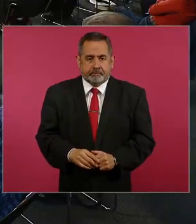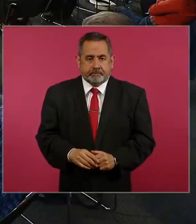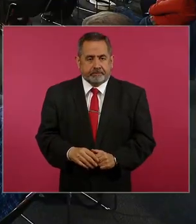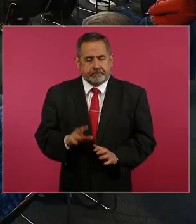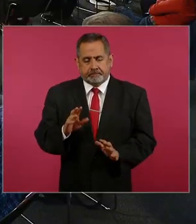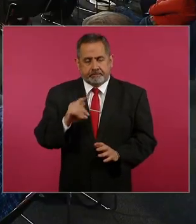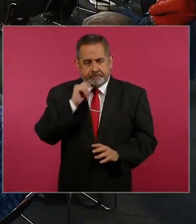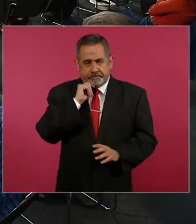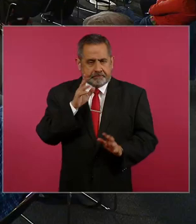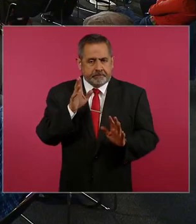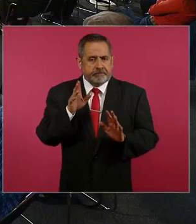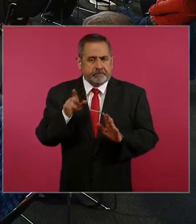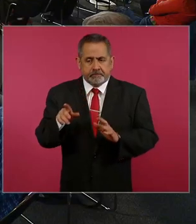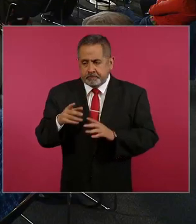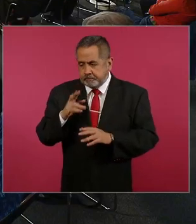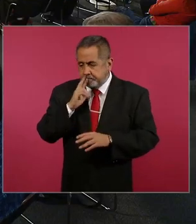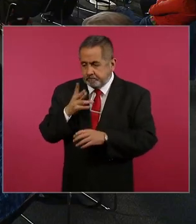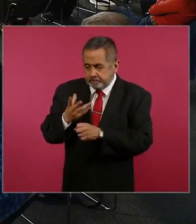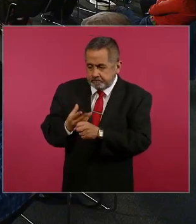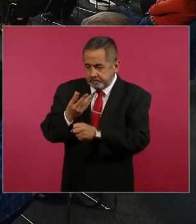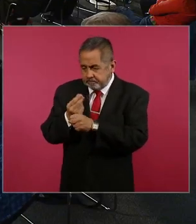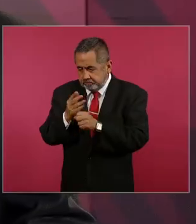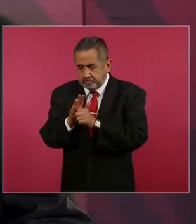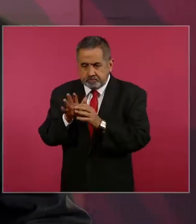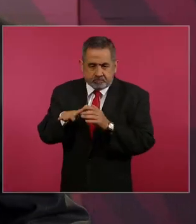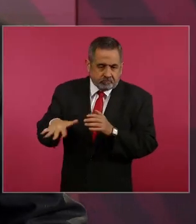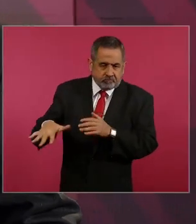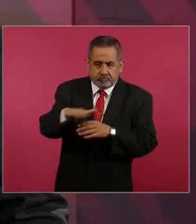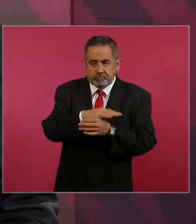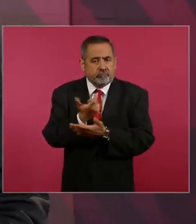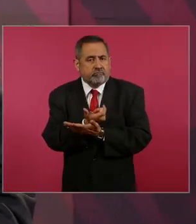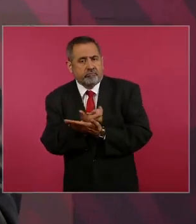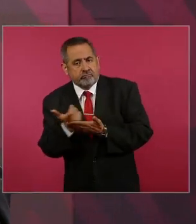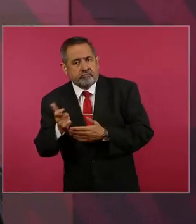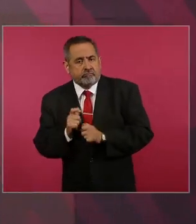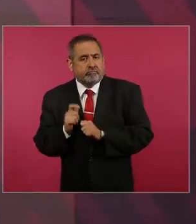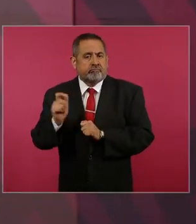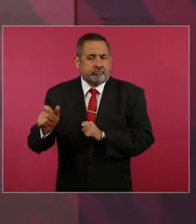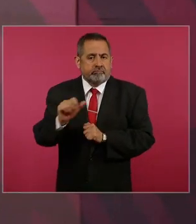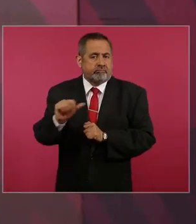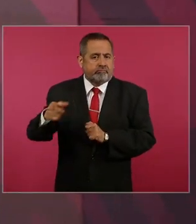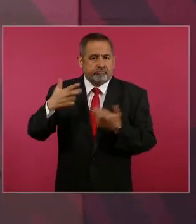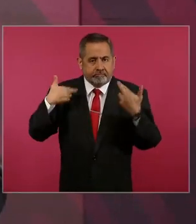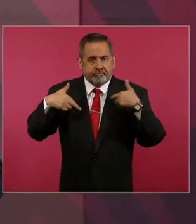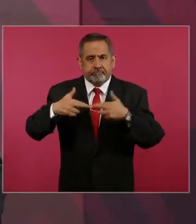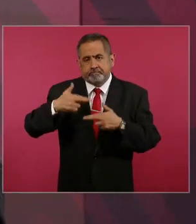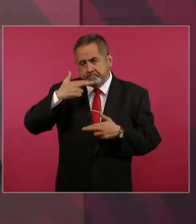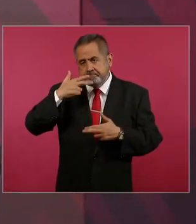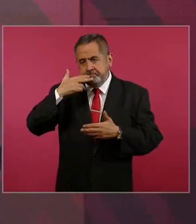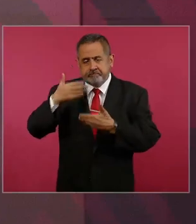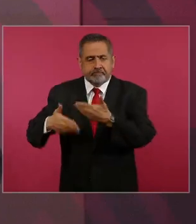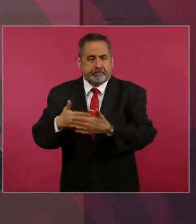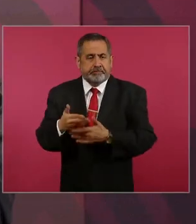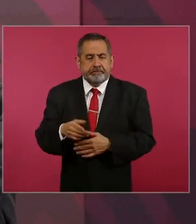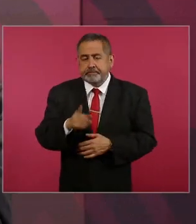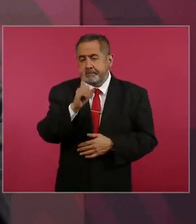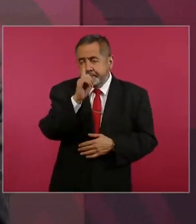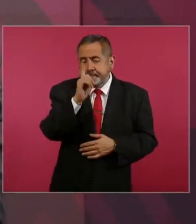independientemente de que se mejoraron las condiciones salariales lo único